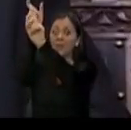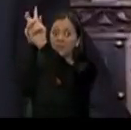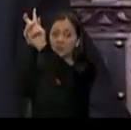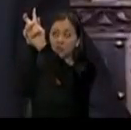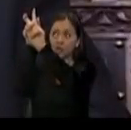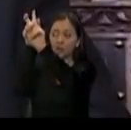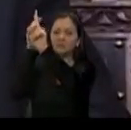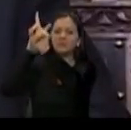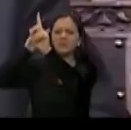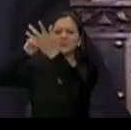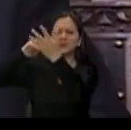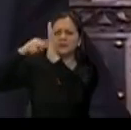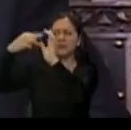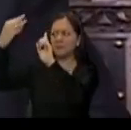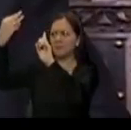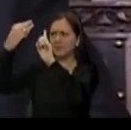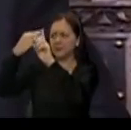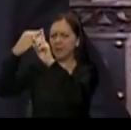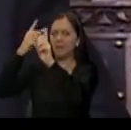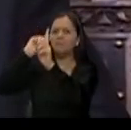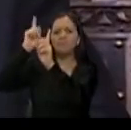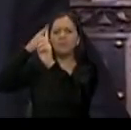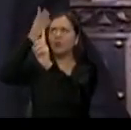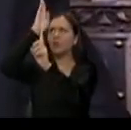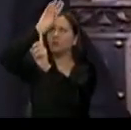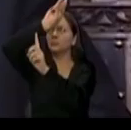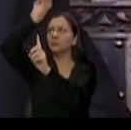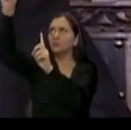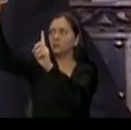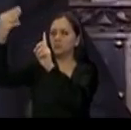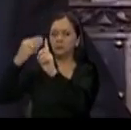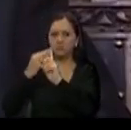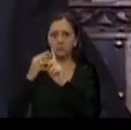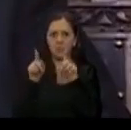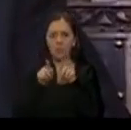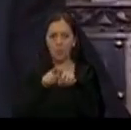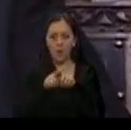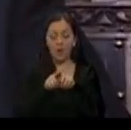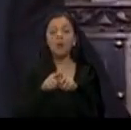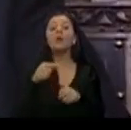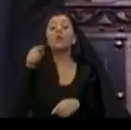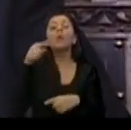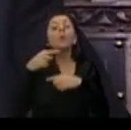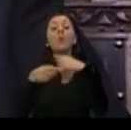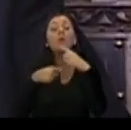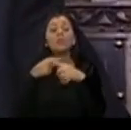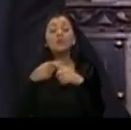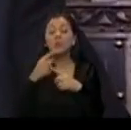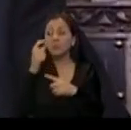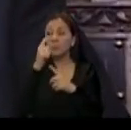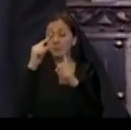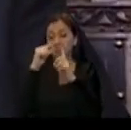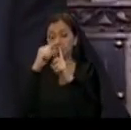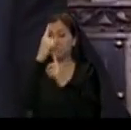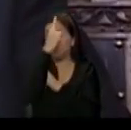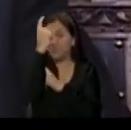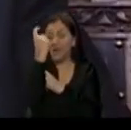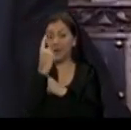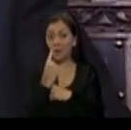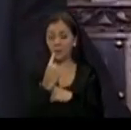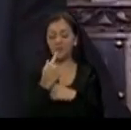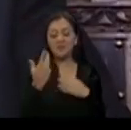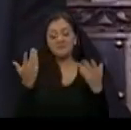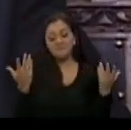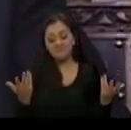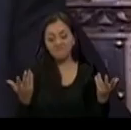Y vamos a estar muy atentos a su palabra. Los temas que concretamente usted me plantea, va